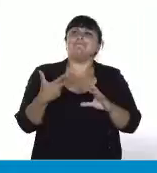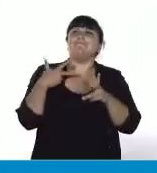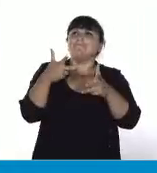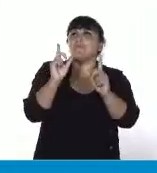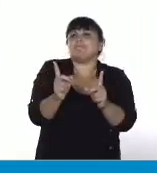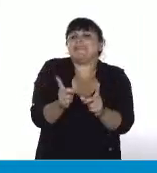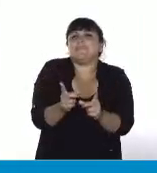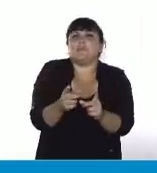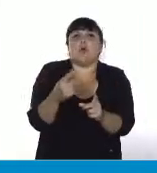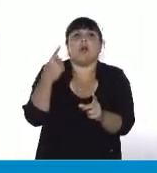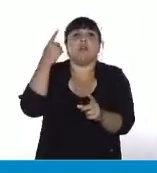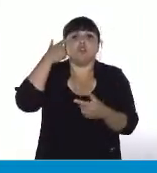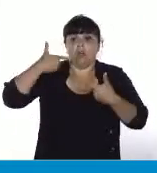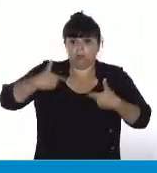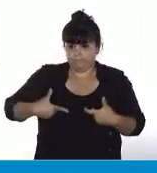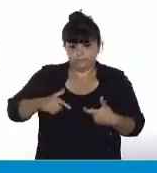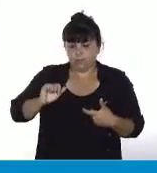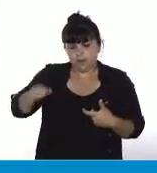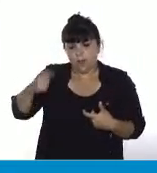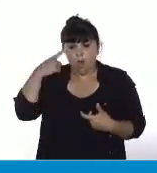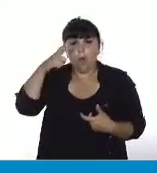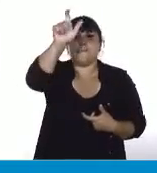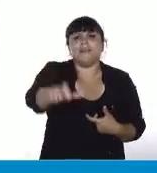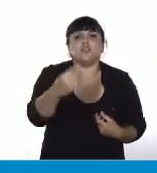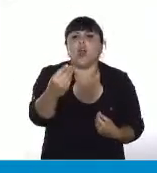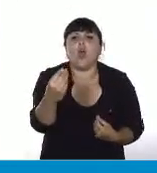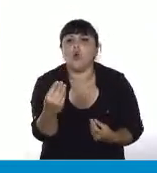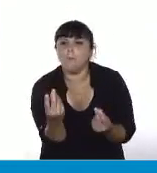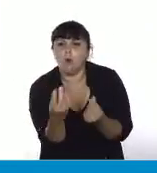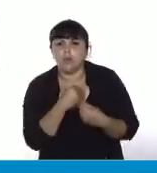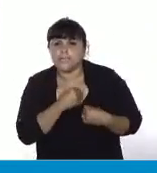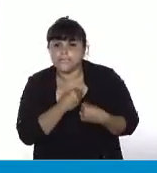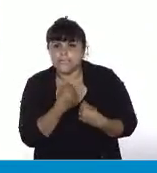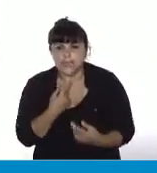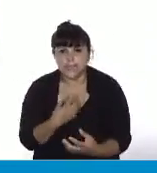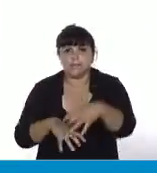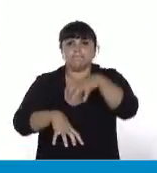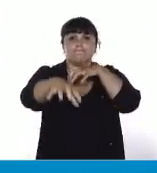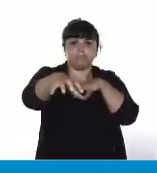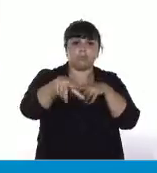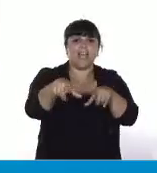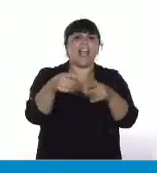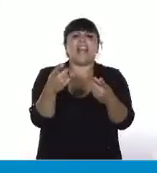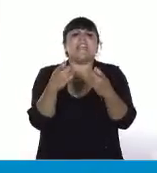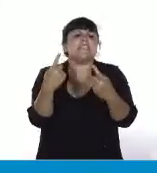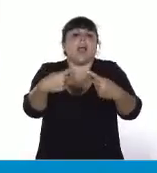ponerse en el lugar del otro, de entender lo que estas personas necesitan.